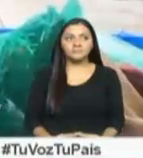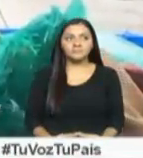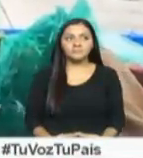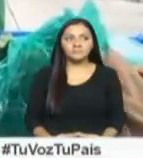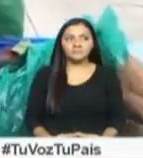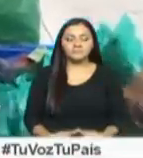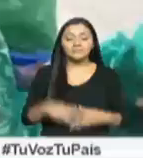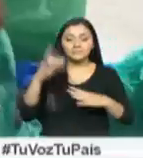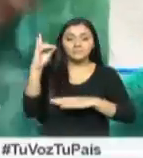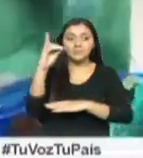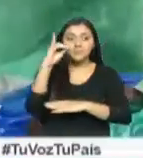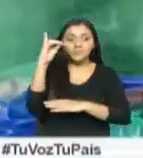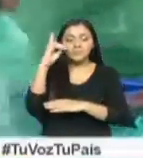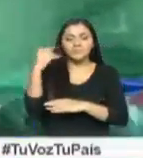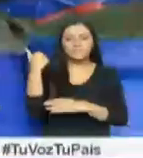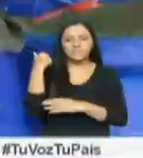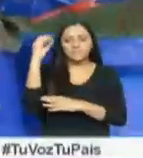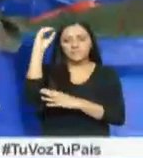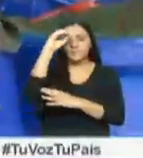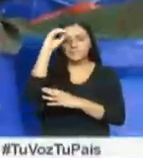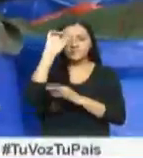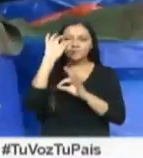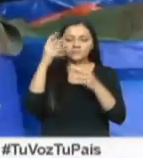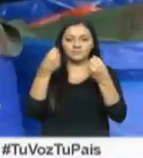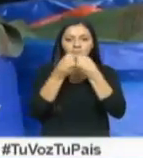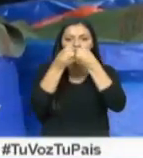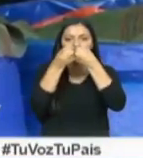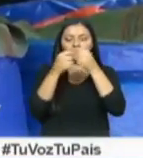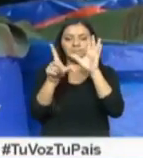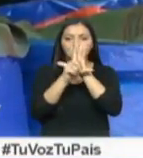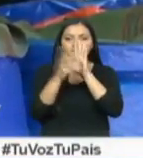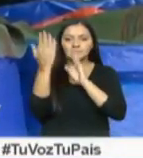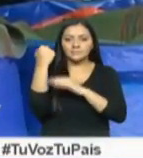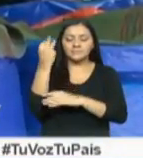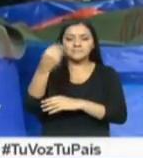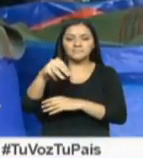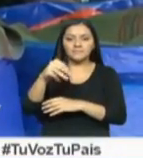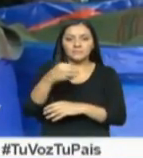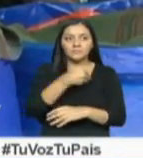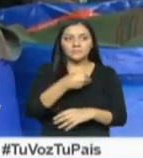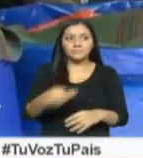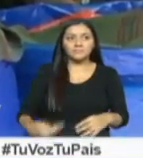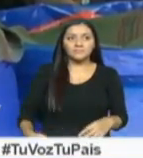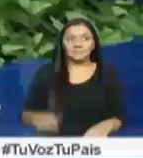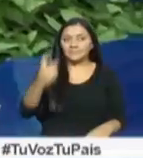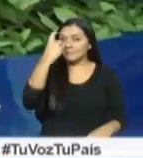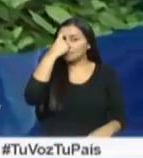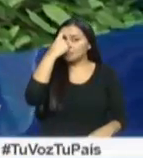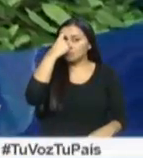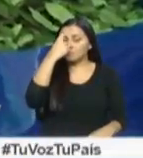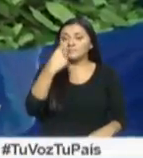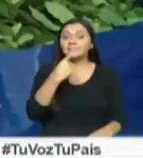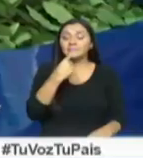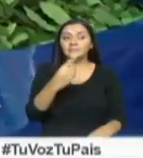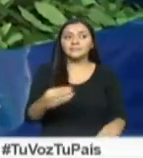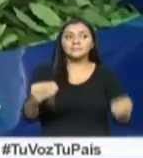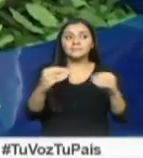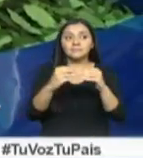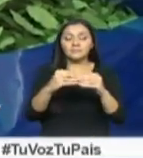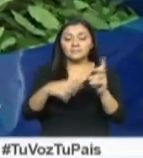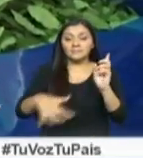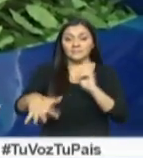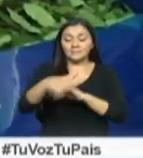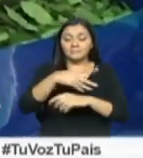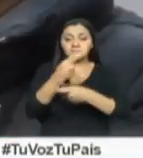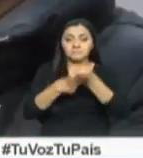Los bolivianos tienen opiniones encontradas sobre la ley promulgada el miércoles por el presidente Evo Morales, que amplía la superficie de cultivo